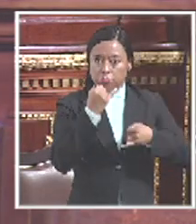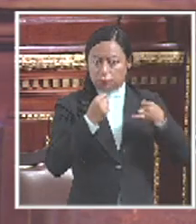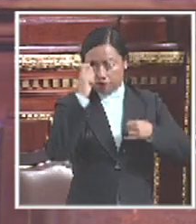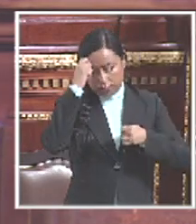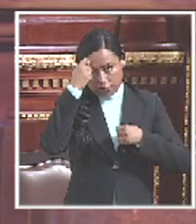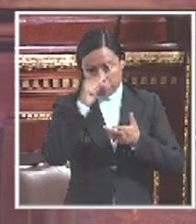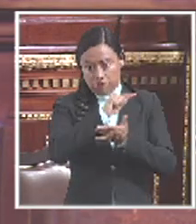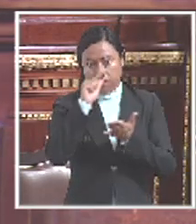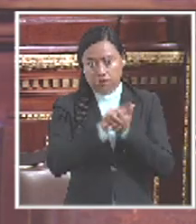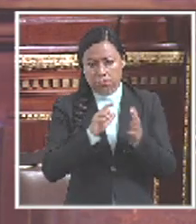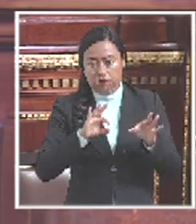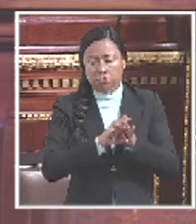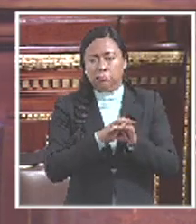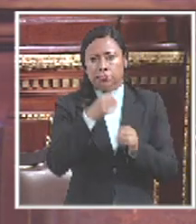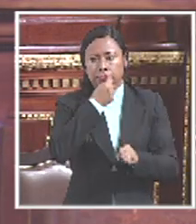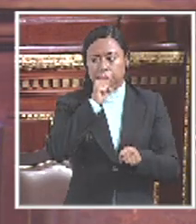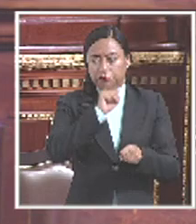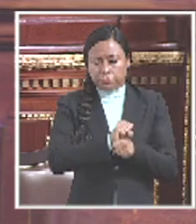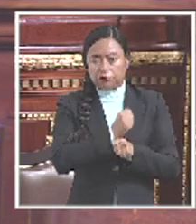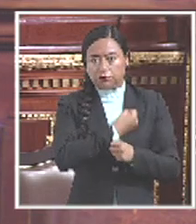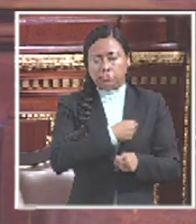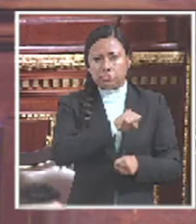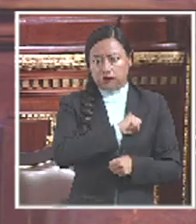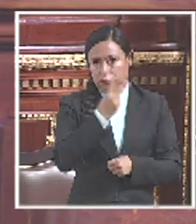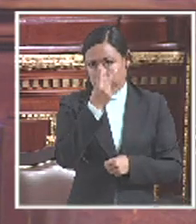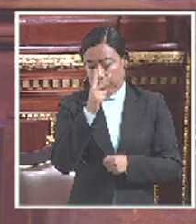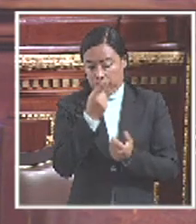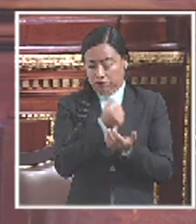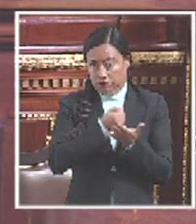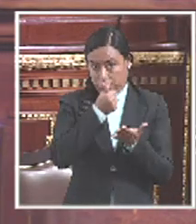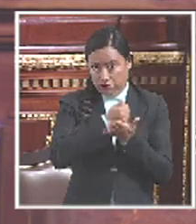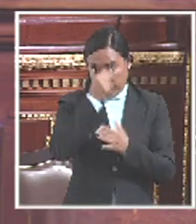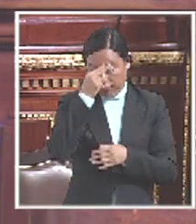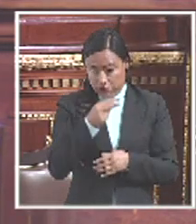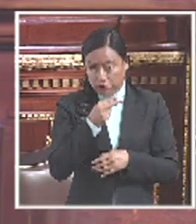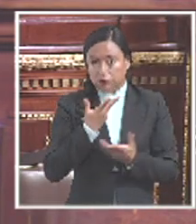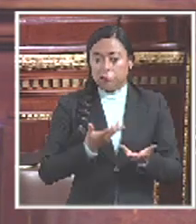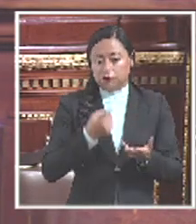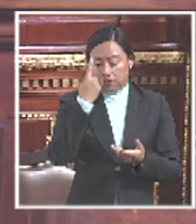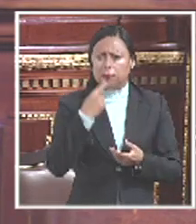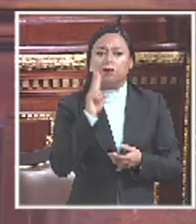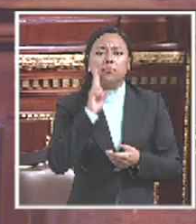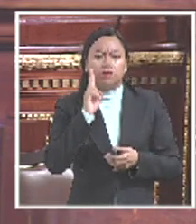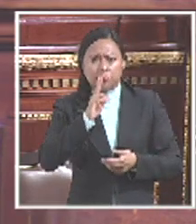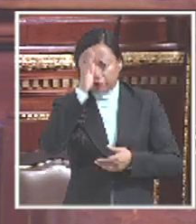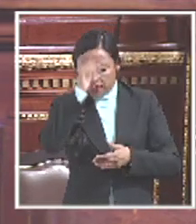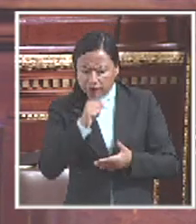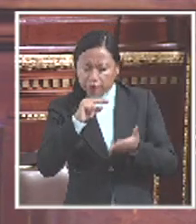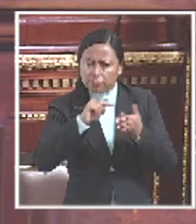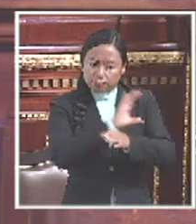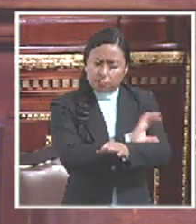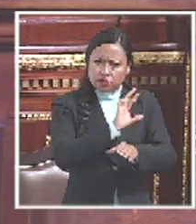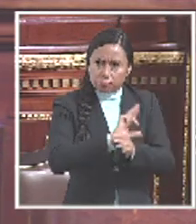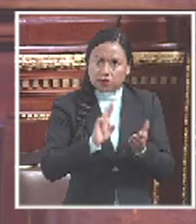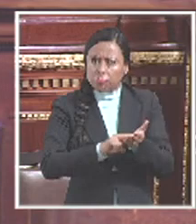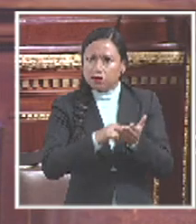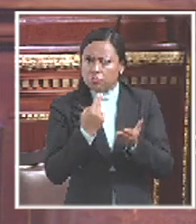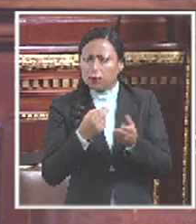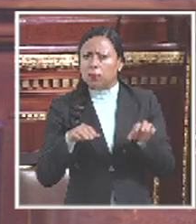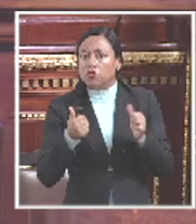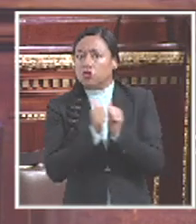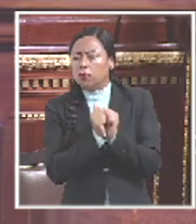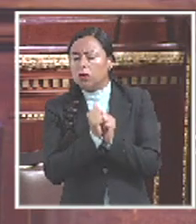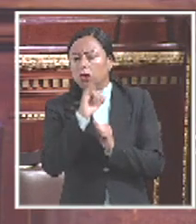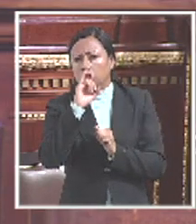Secretaría de Salud, ambos de la Ciudad de México, para que den a conocer el acuerdo de coordinación que se firmó con el Instituto de Salud para